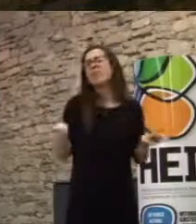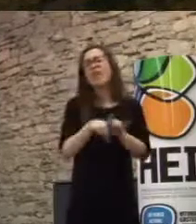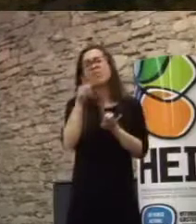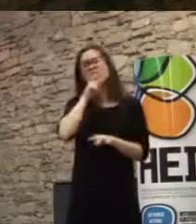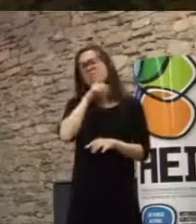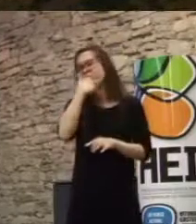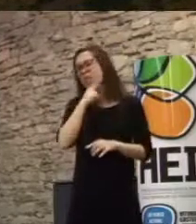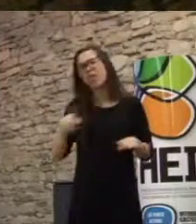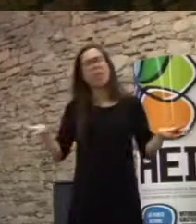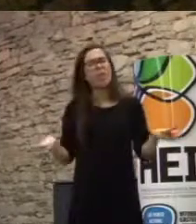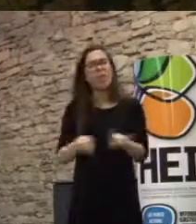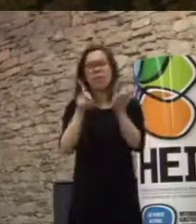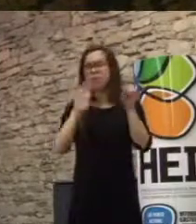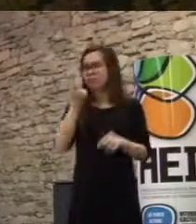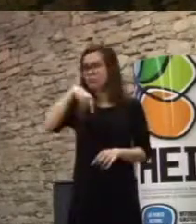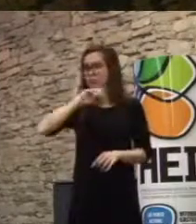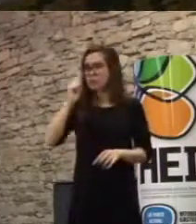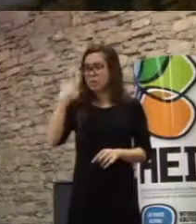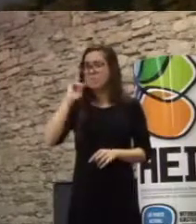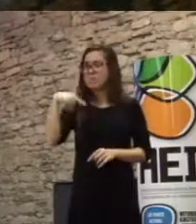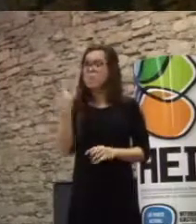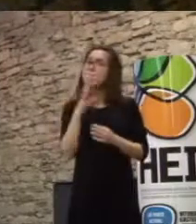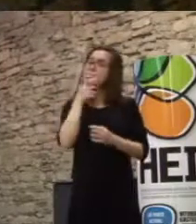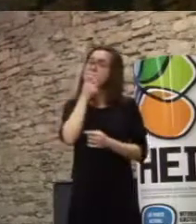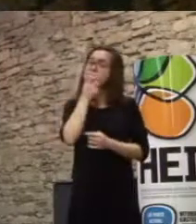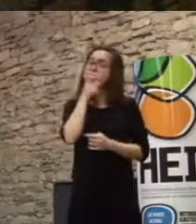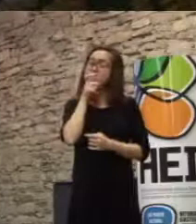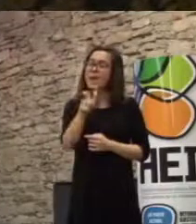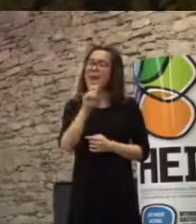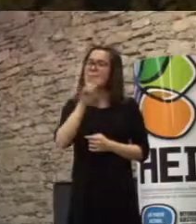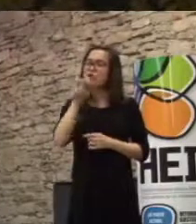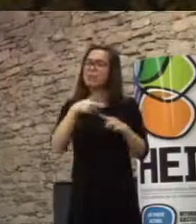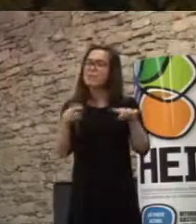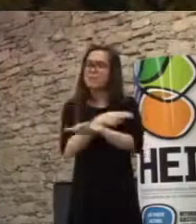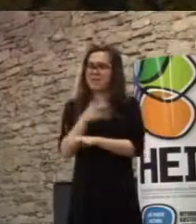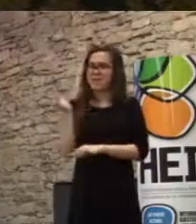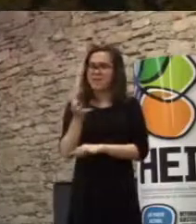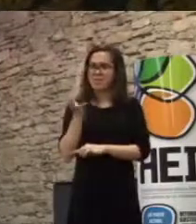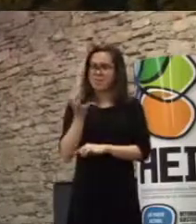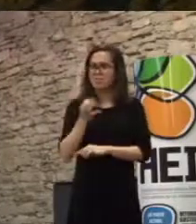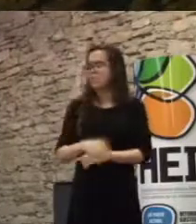eliminar de nuestro vocabulario para comunicarnos con propiedad e impulsarlos con la comunicación